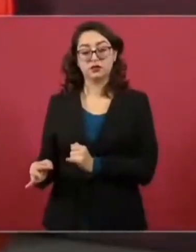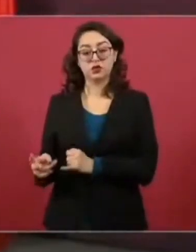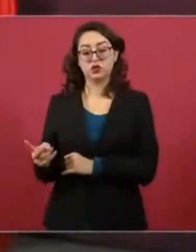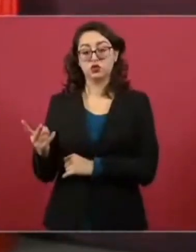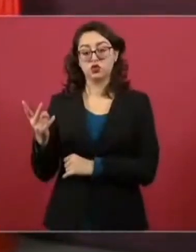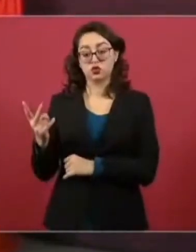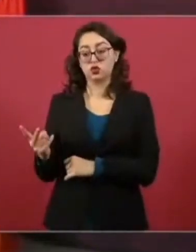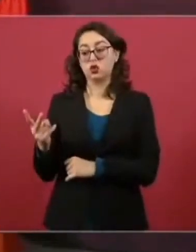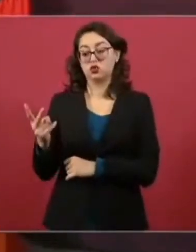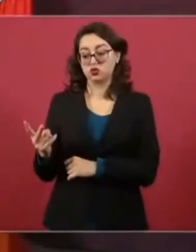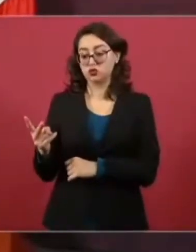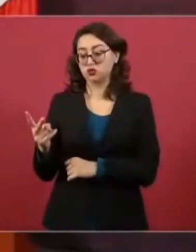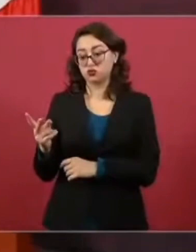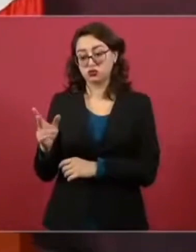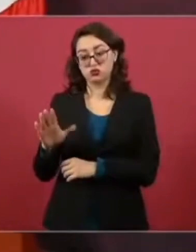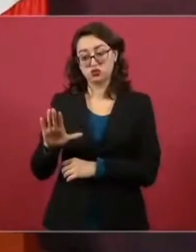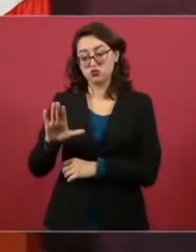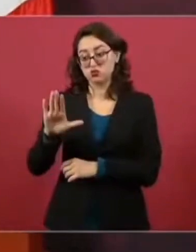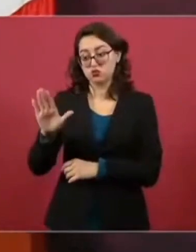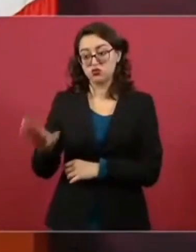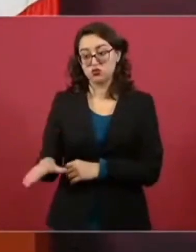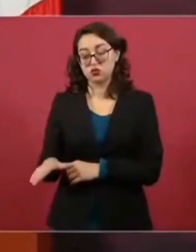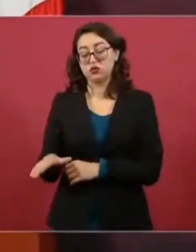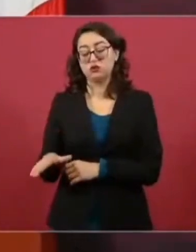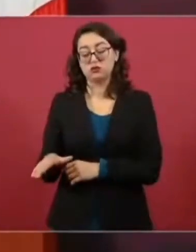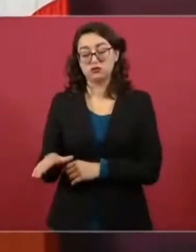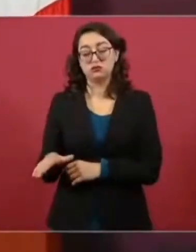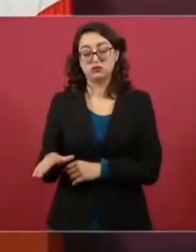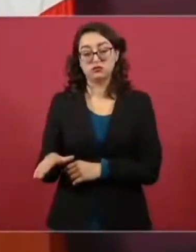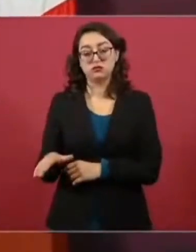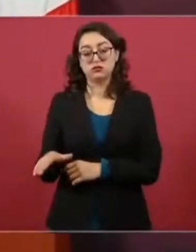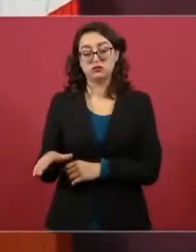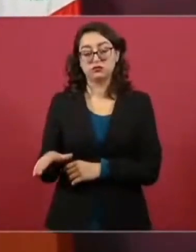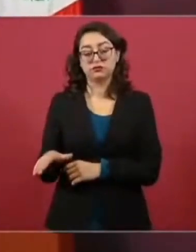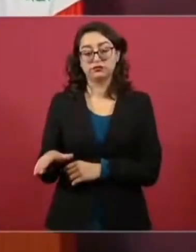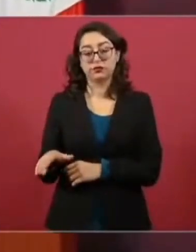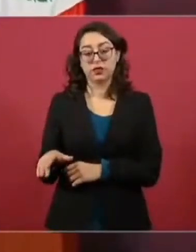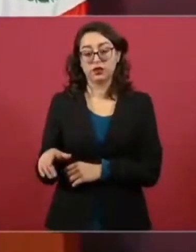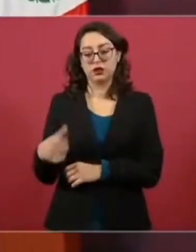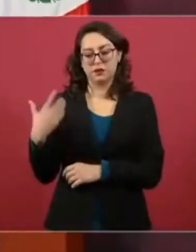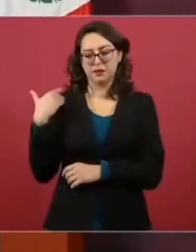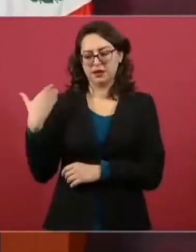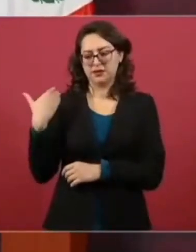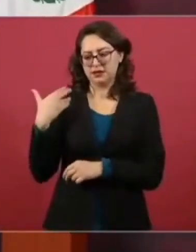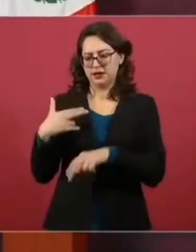a Filomeno Mata murió como, acaba de cumplir